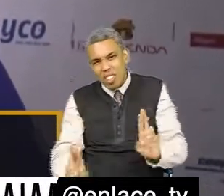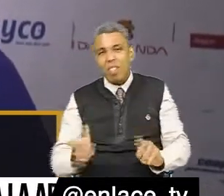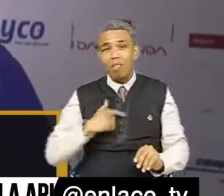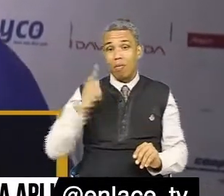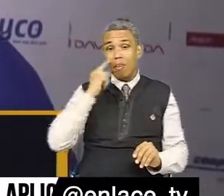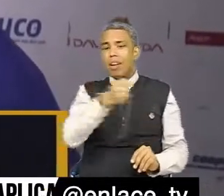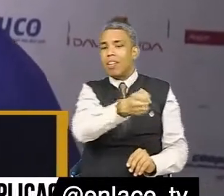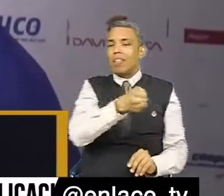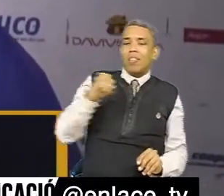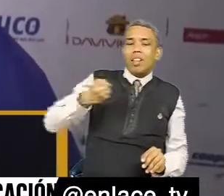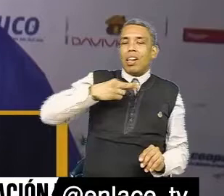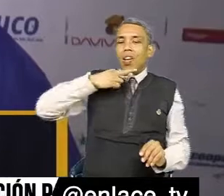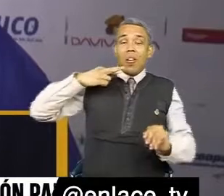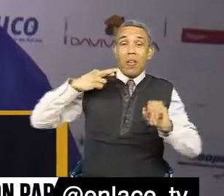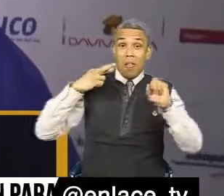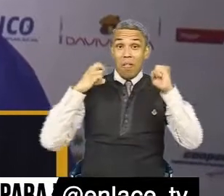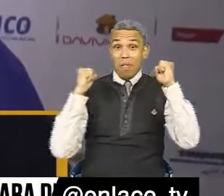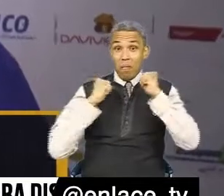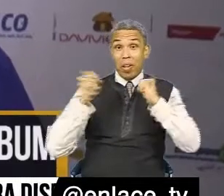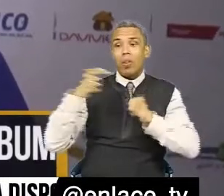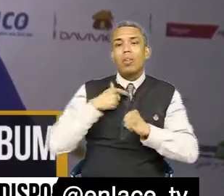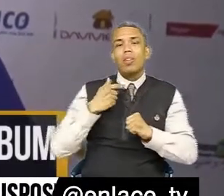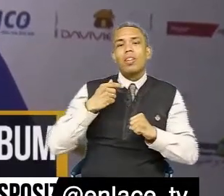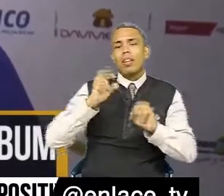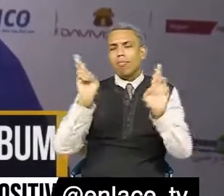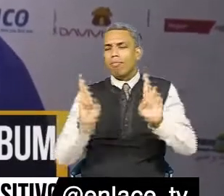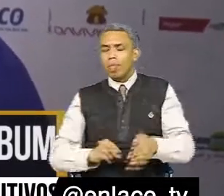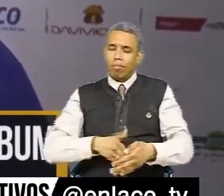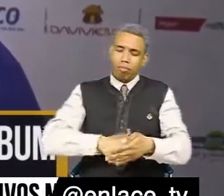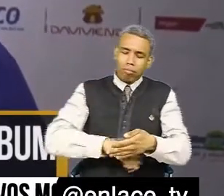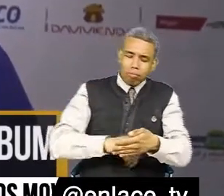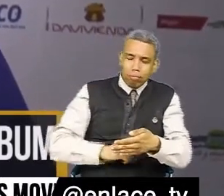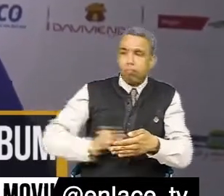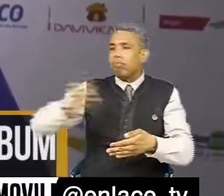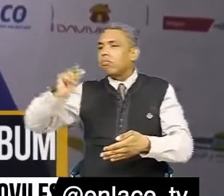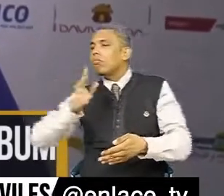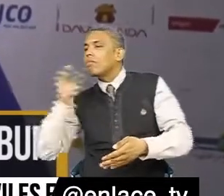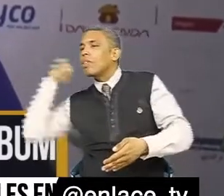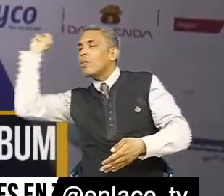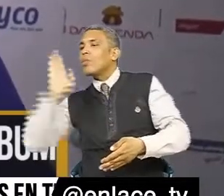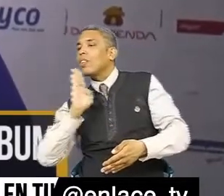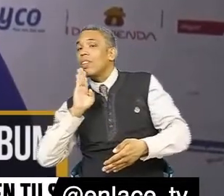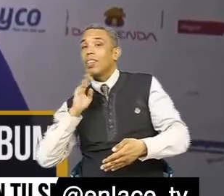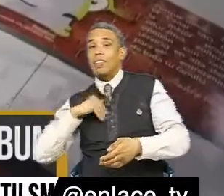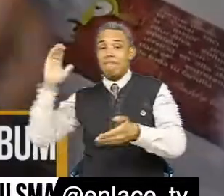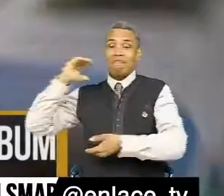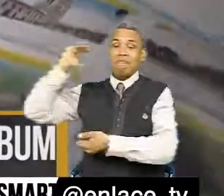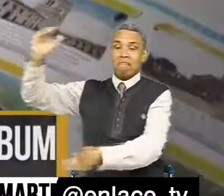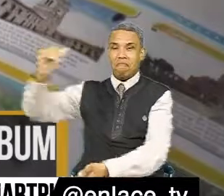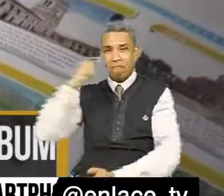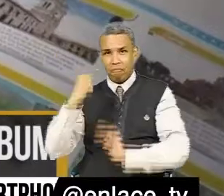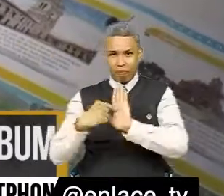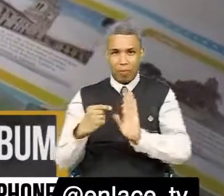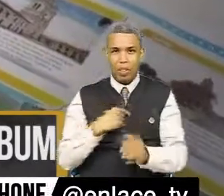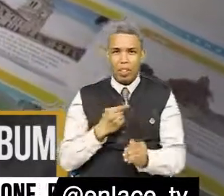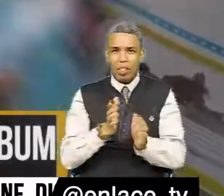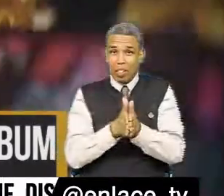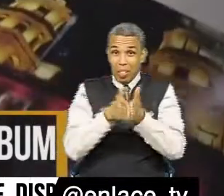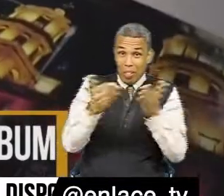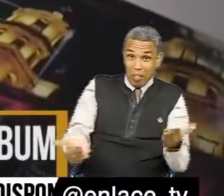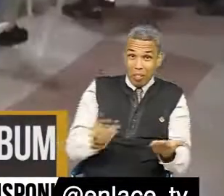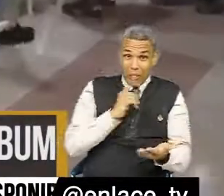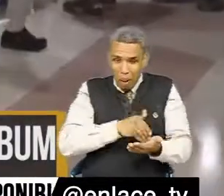que ni nosotros mismos nos imaginábamos pero realmente son lo que queremos que la gente disfrute llenando este álbum que se emocione que